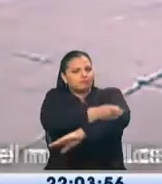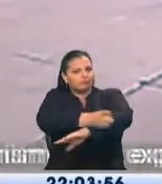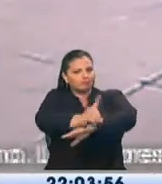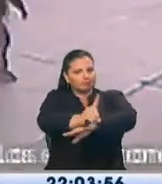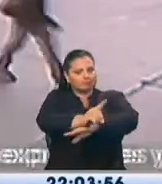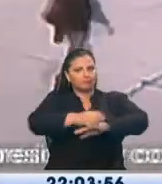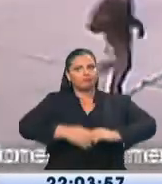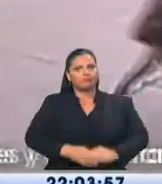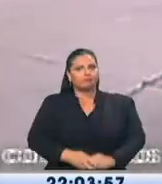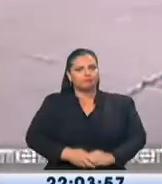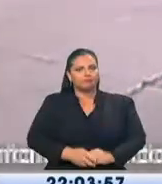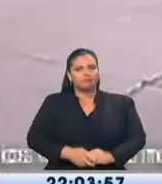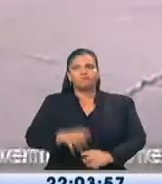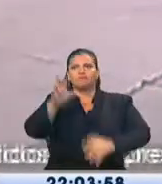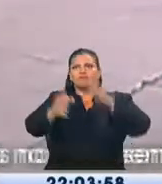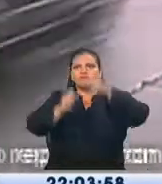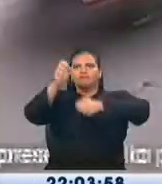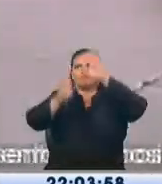Adaule.